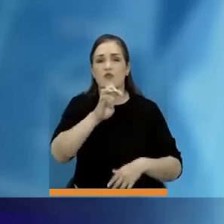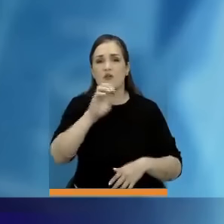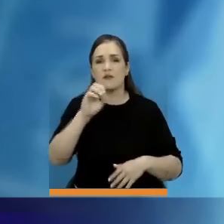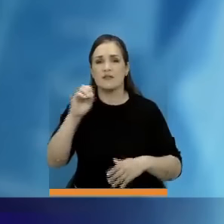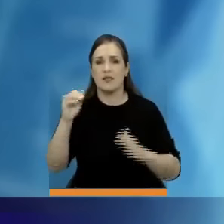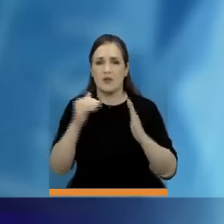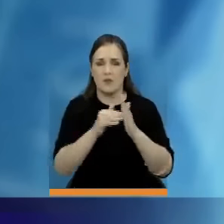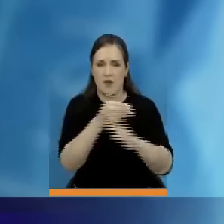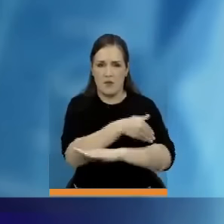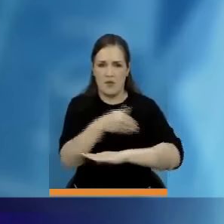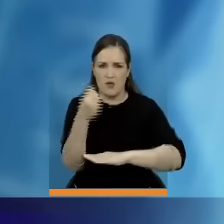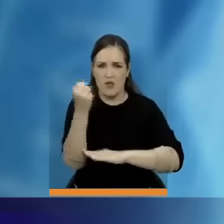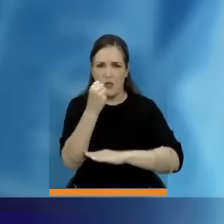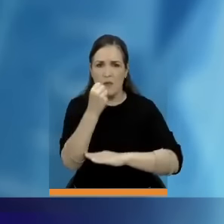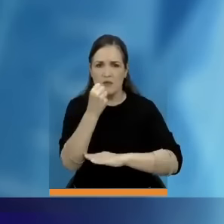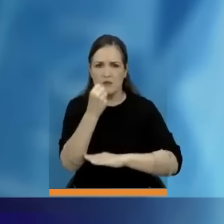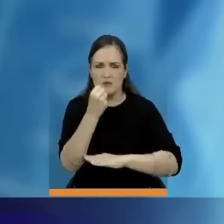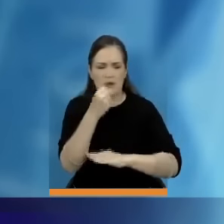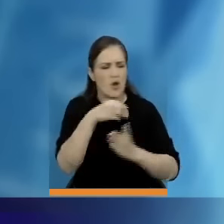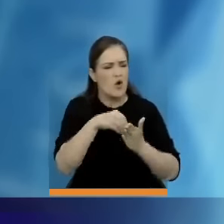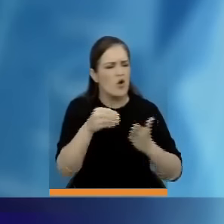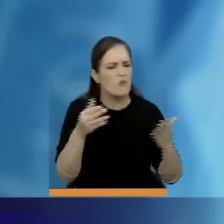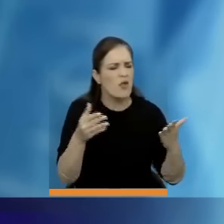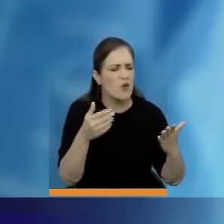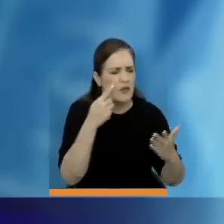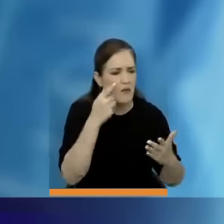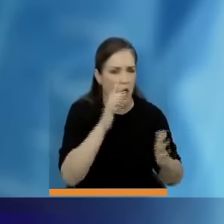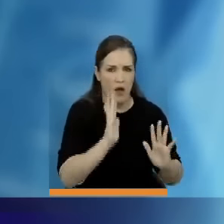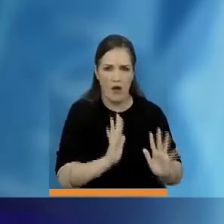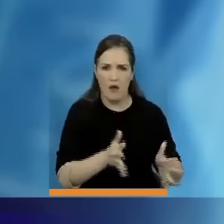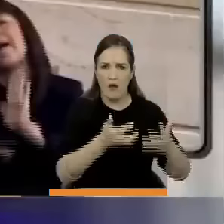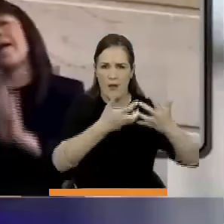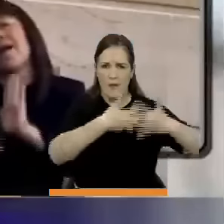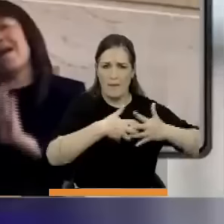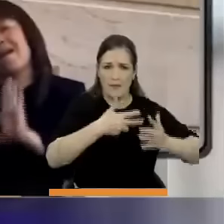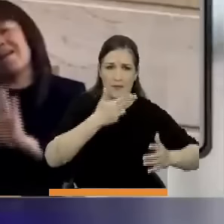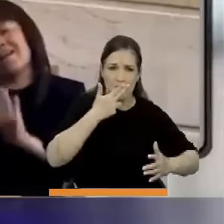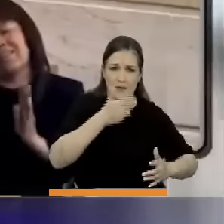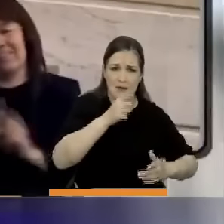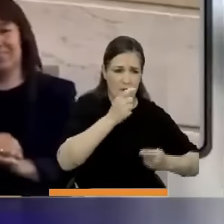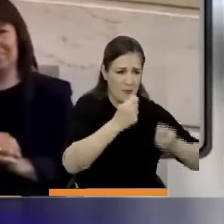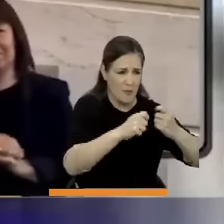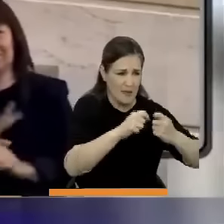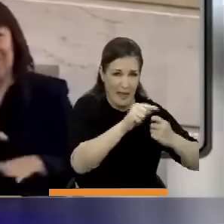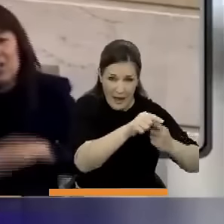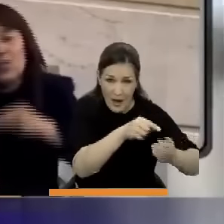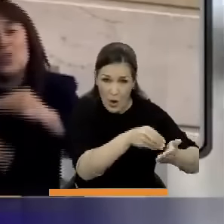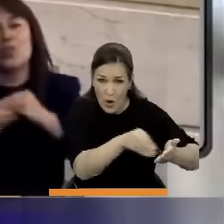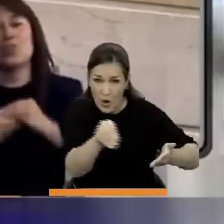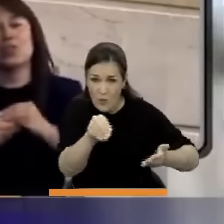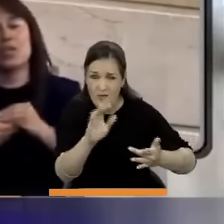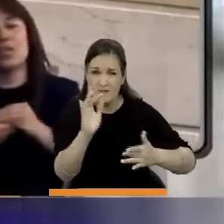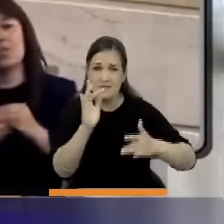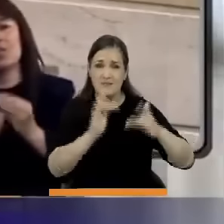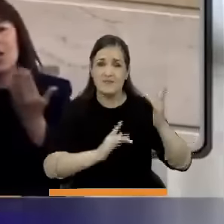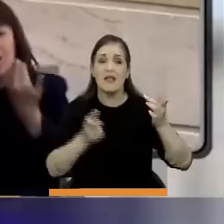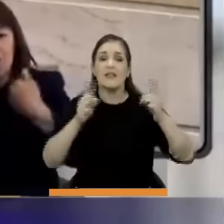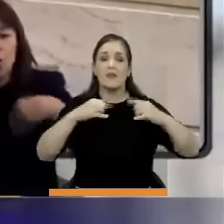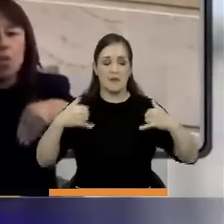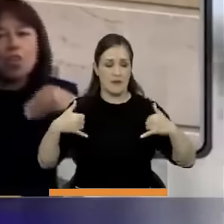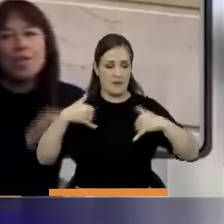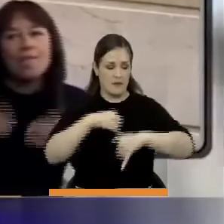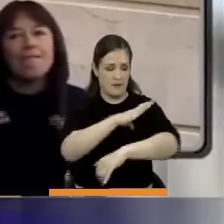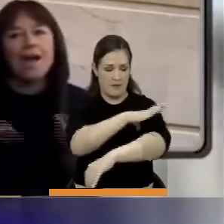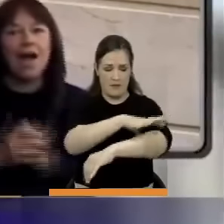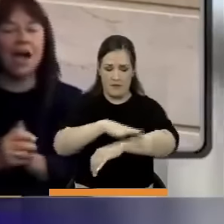de tabacos y bebidas. De igual forma, según lo expuesto en el debate de control político, habrían comprado batas manga